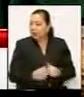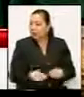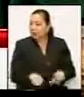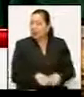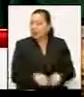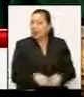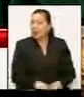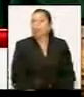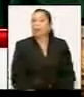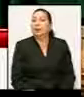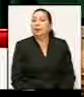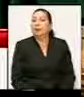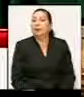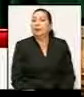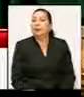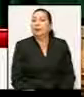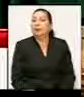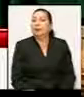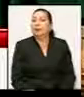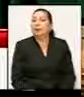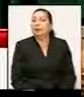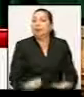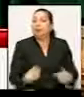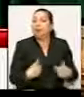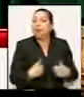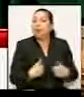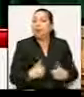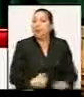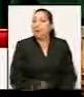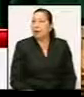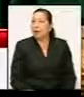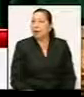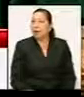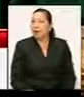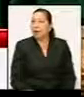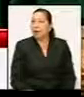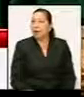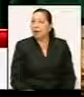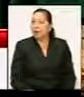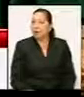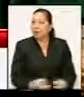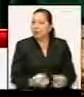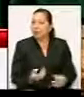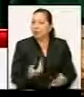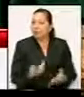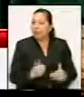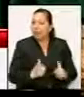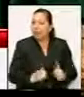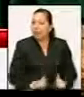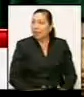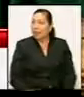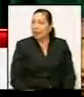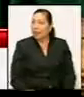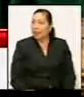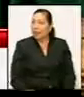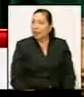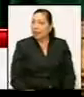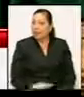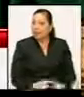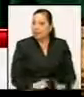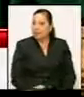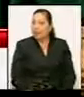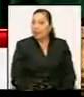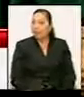que ver con el tema de la anemia. La ganadería es justamente la actividad que está llamada